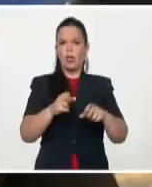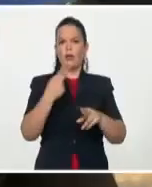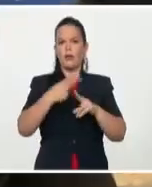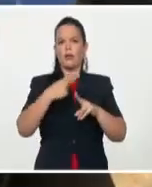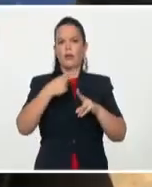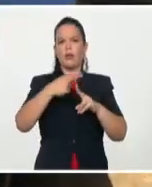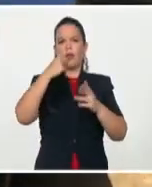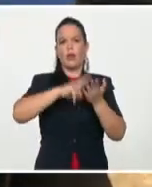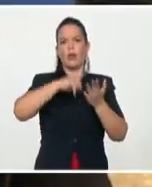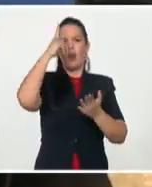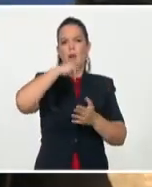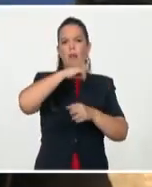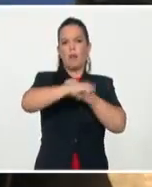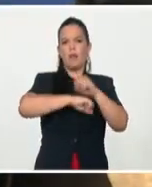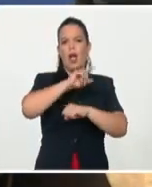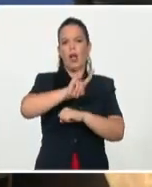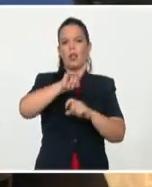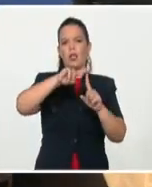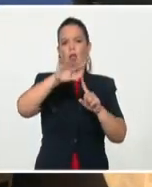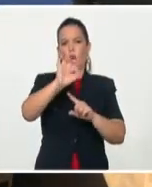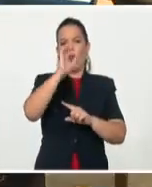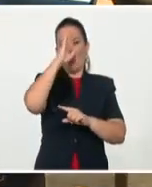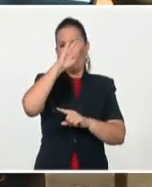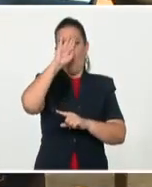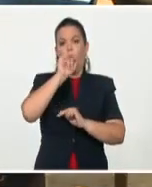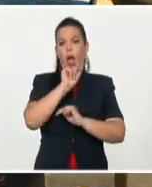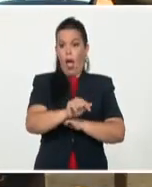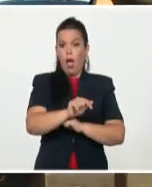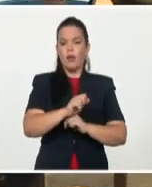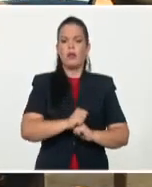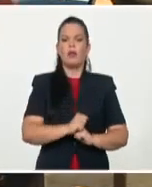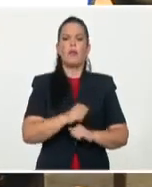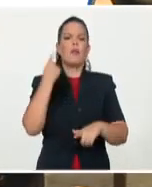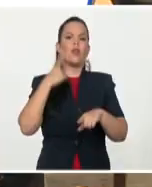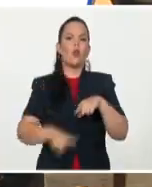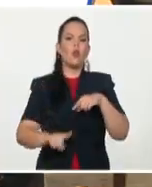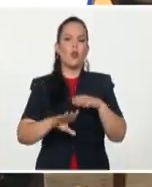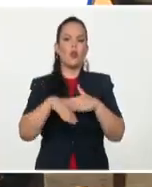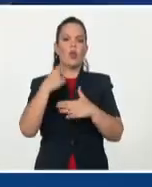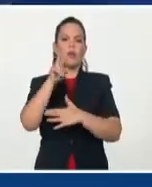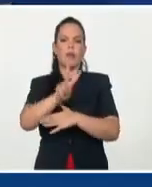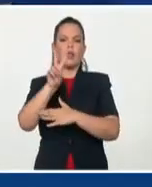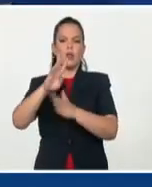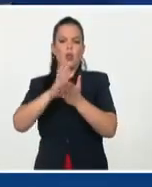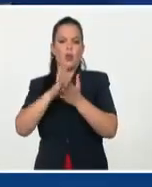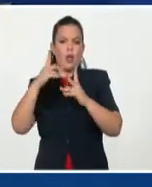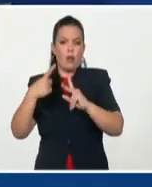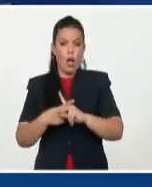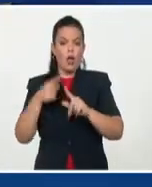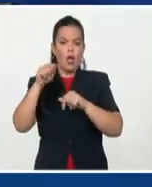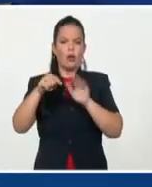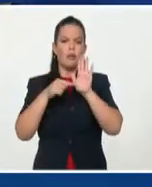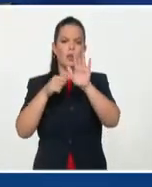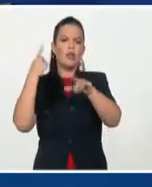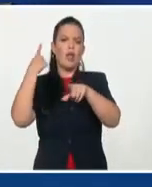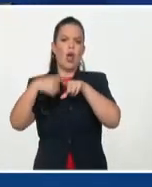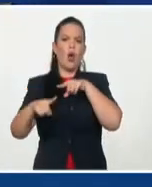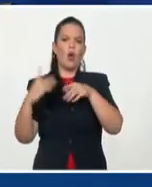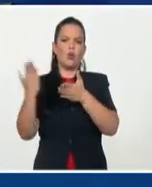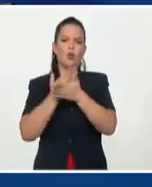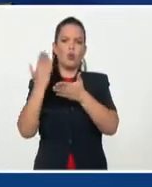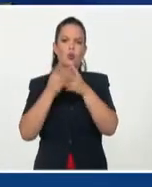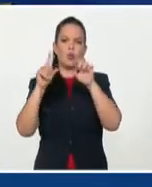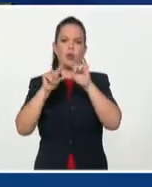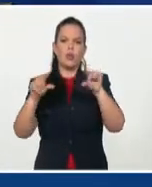Cuba, una década de ciberactivismo. Y también el 22 de mayo vamos a presentar el libro